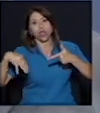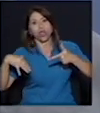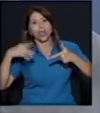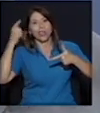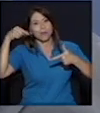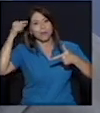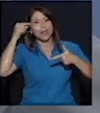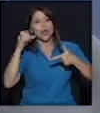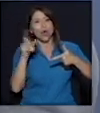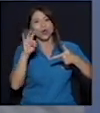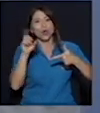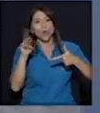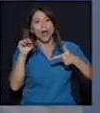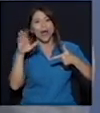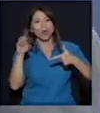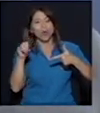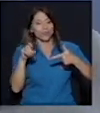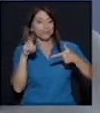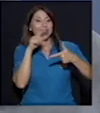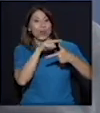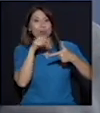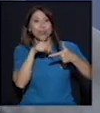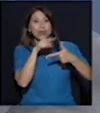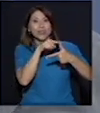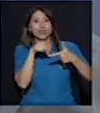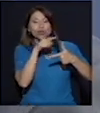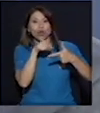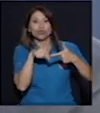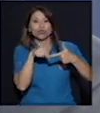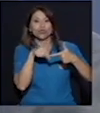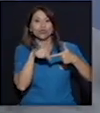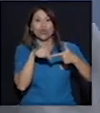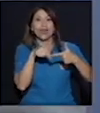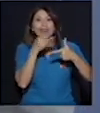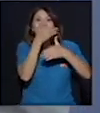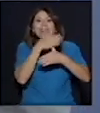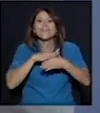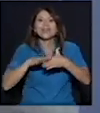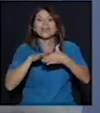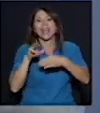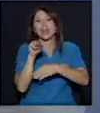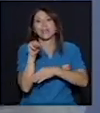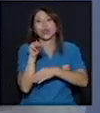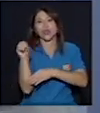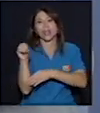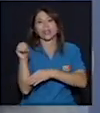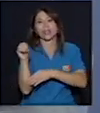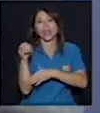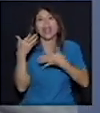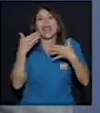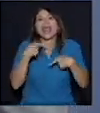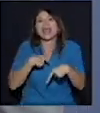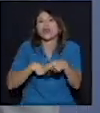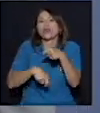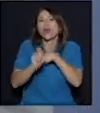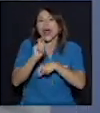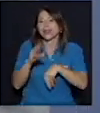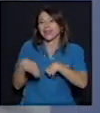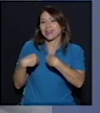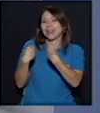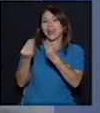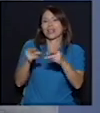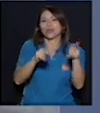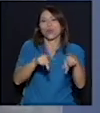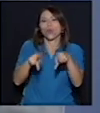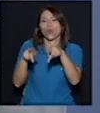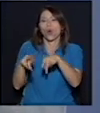acuerdo, en lugar de entregárselo a los ex, digamos, ciudadanos otomanos y dárselo bajo el